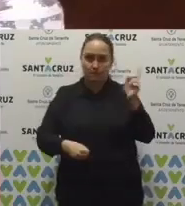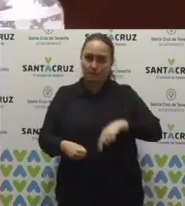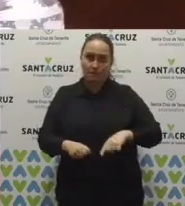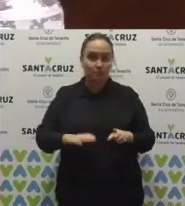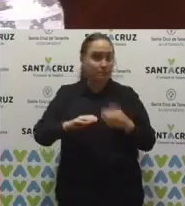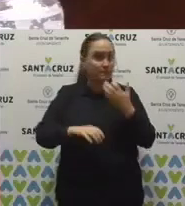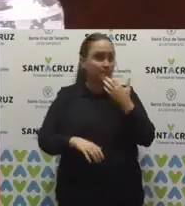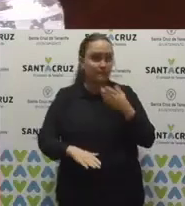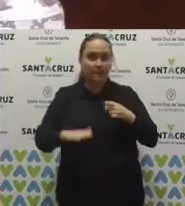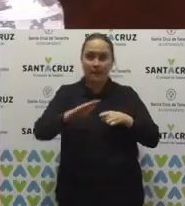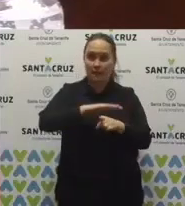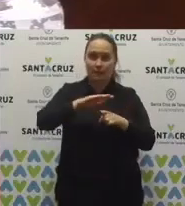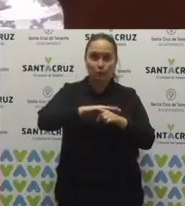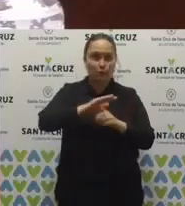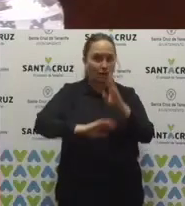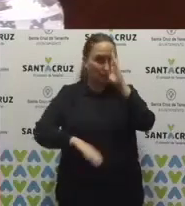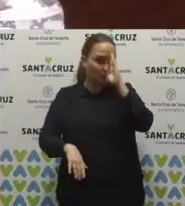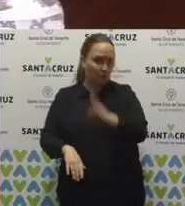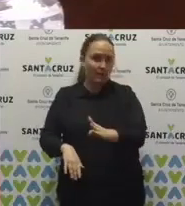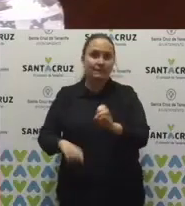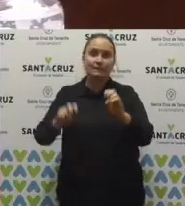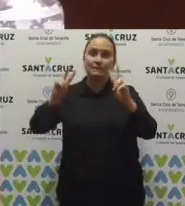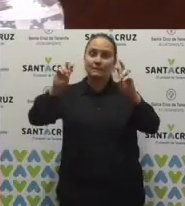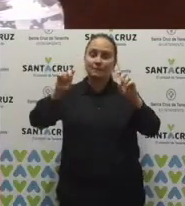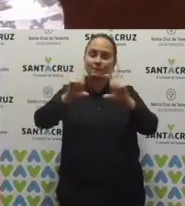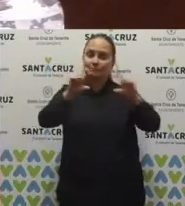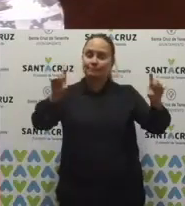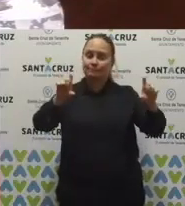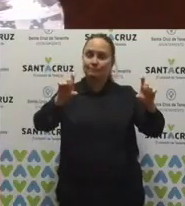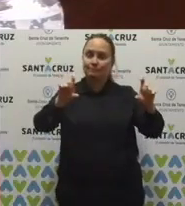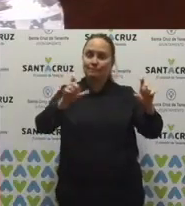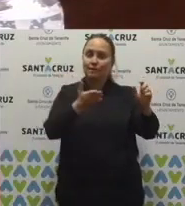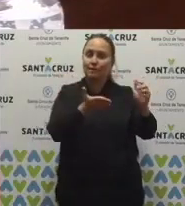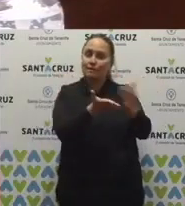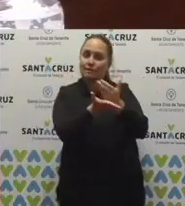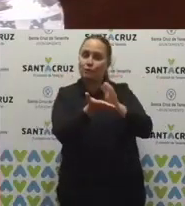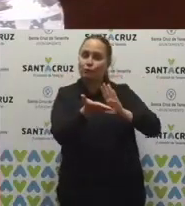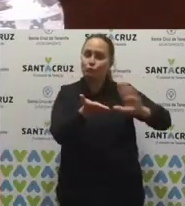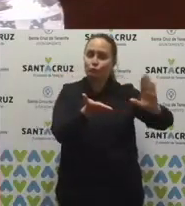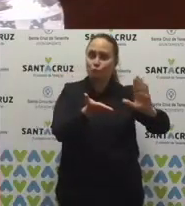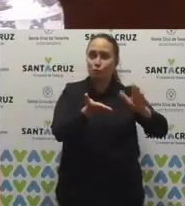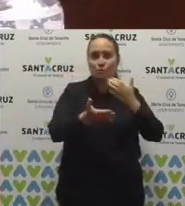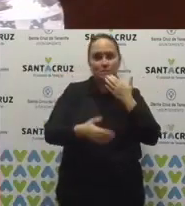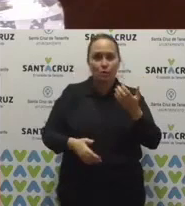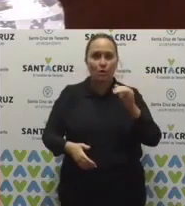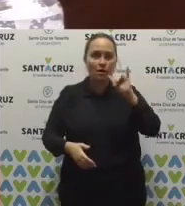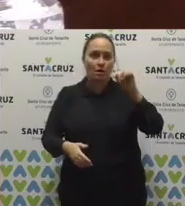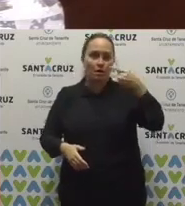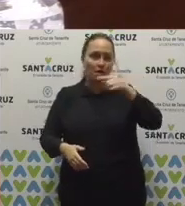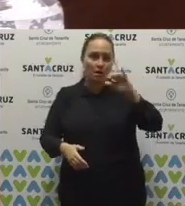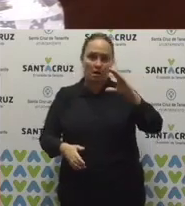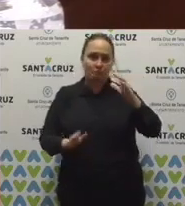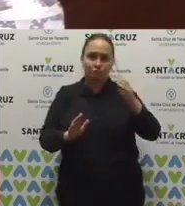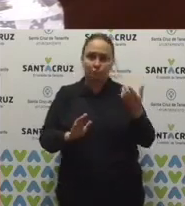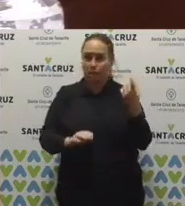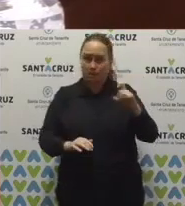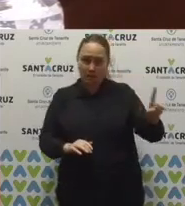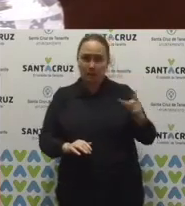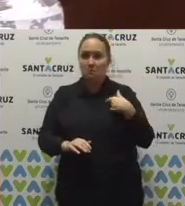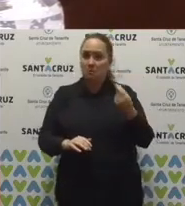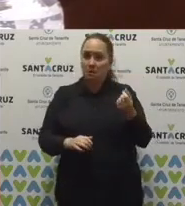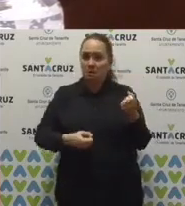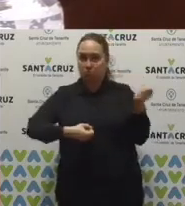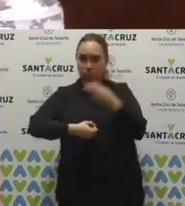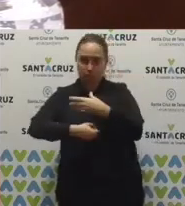directa nos ahorramos la parte del beneficio industrial nos ahorramos la parte del igic pero probablemente otros gastos que nunca se cuantifican por ejemplo